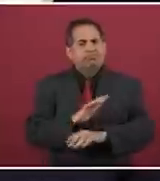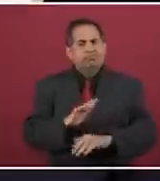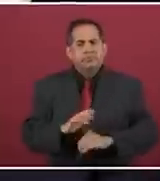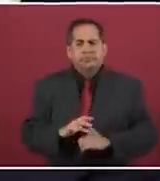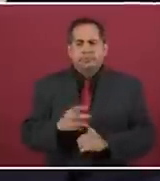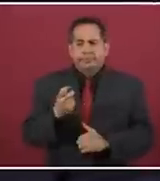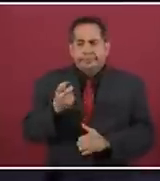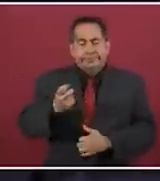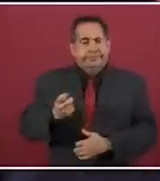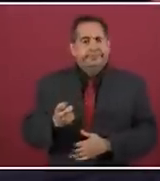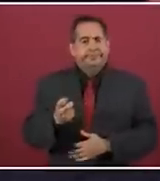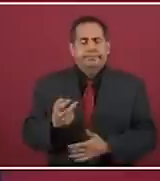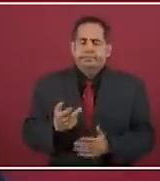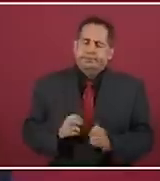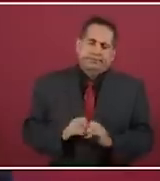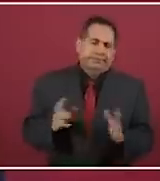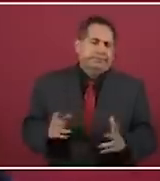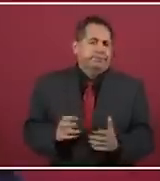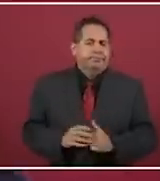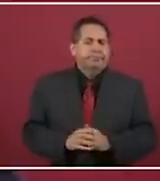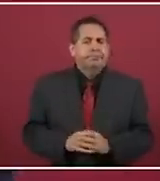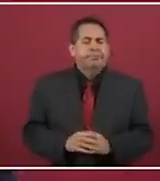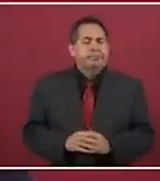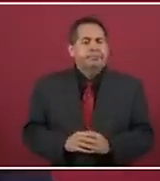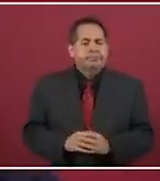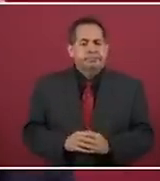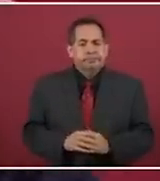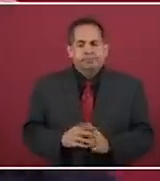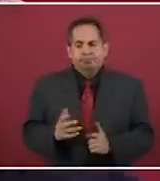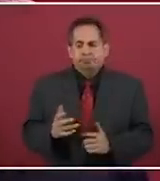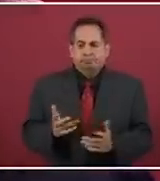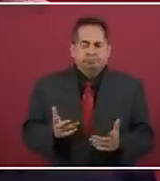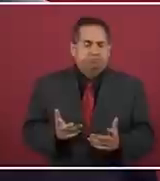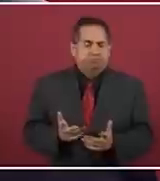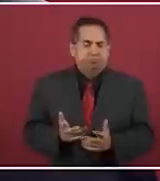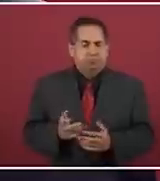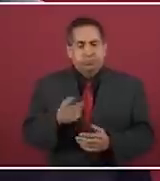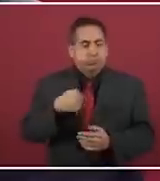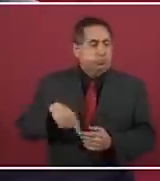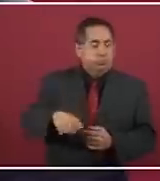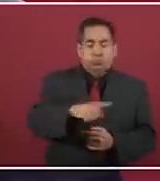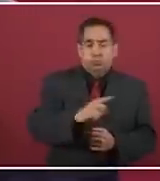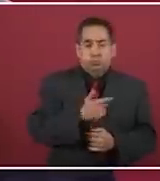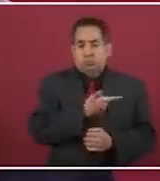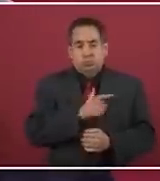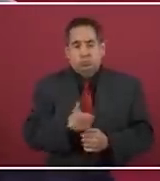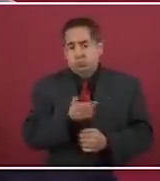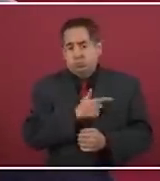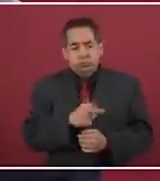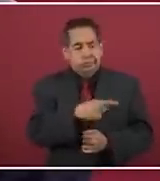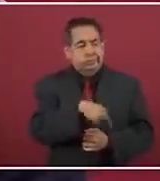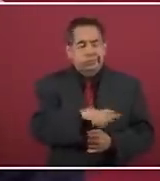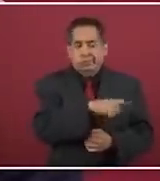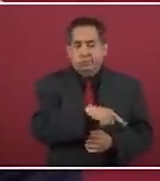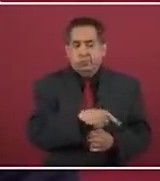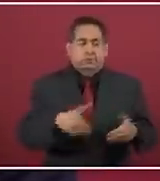y esto, desde luego, que no gusta, molesta